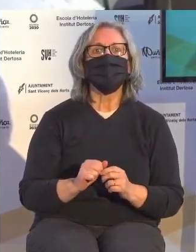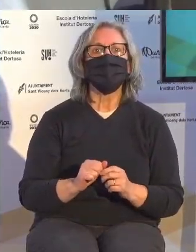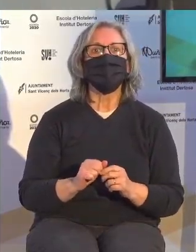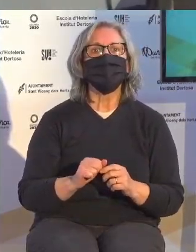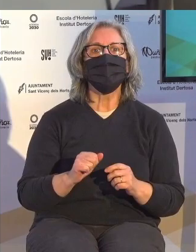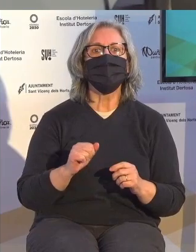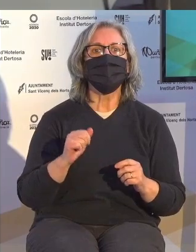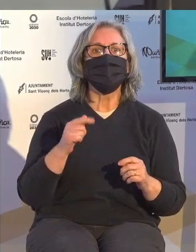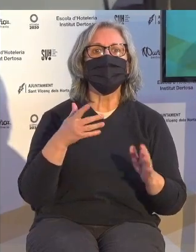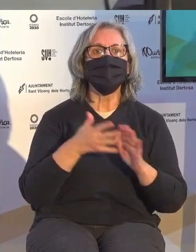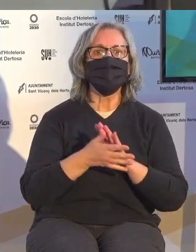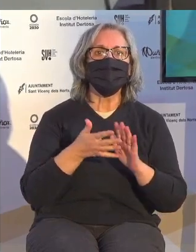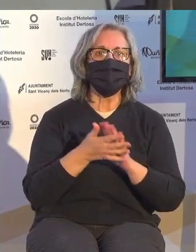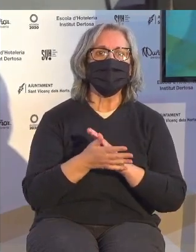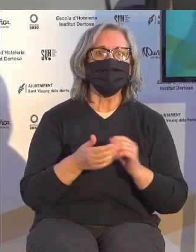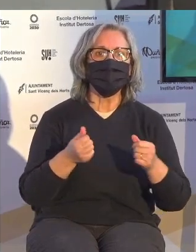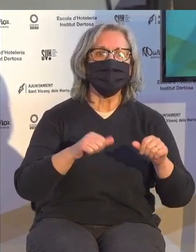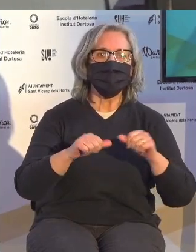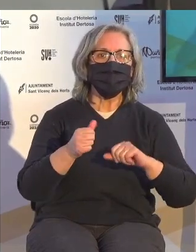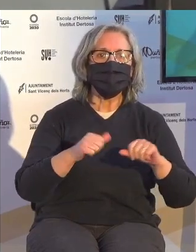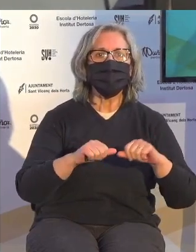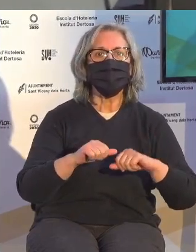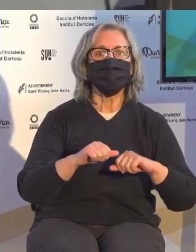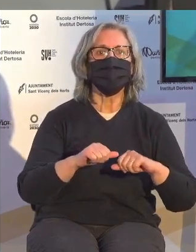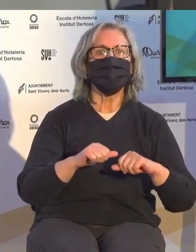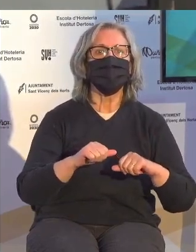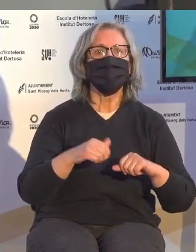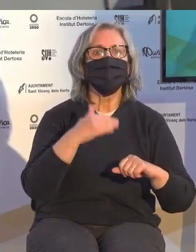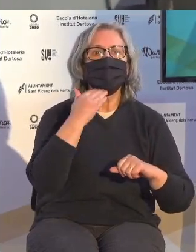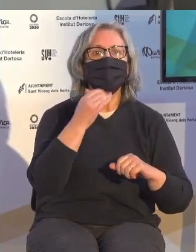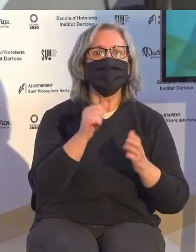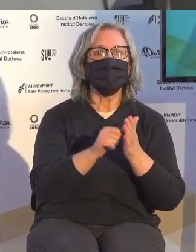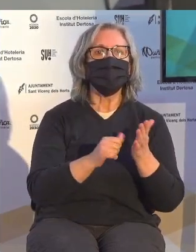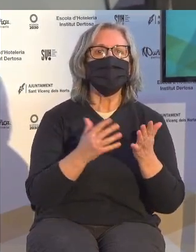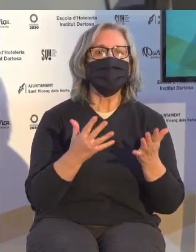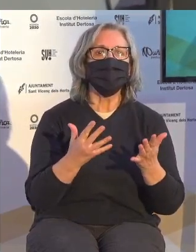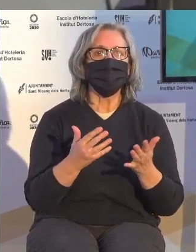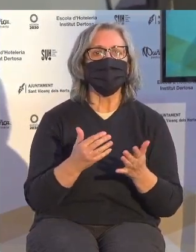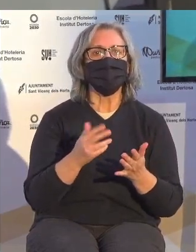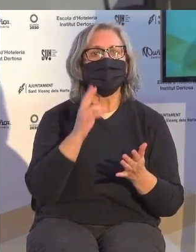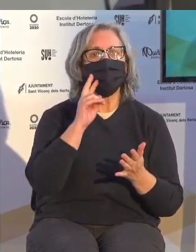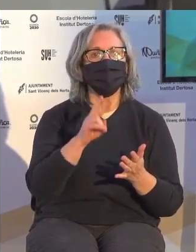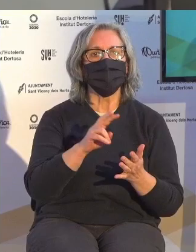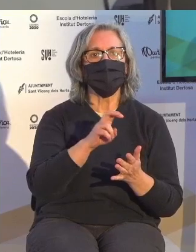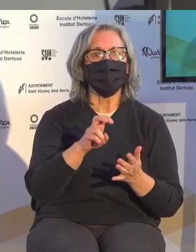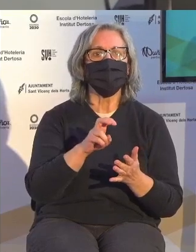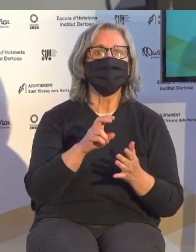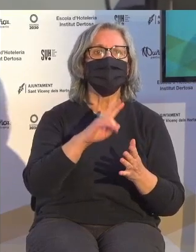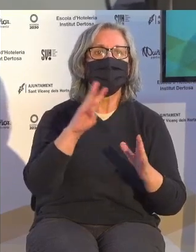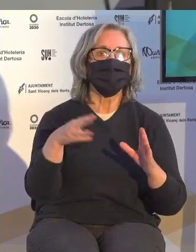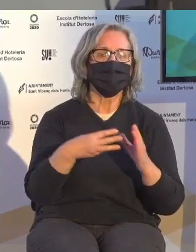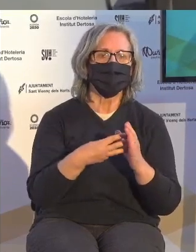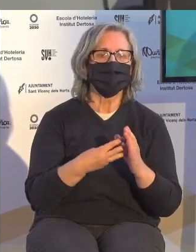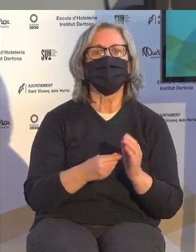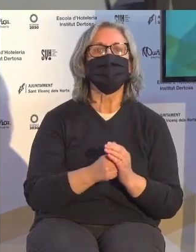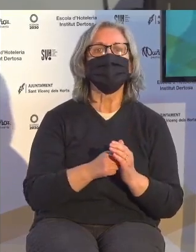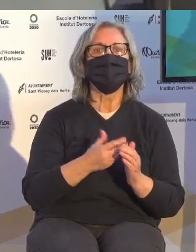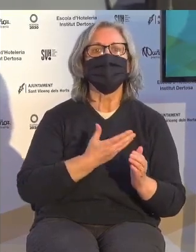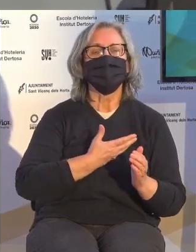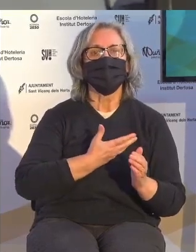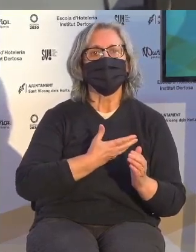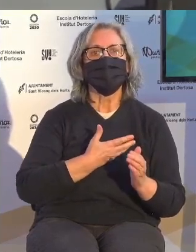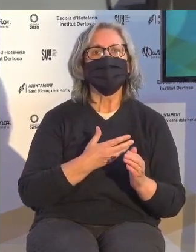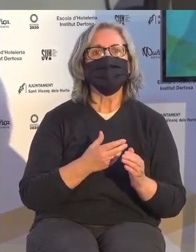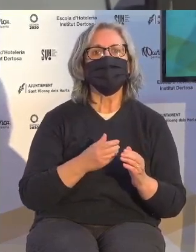de que breves instantes alquiler me ha recordado que era pan ya está al canal de youtube del ayuntamiento parte no podría